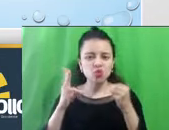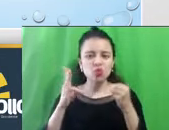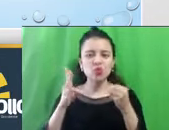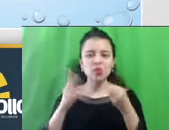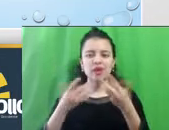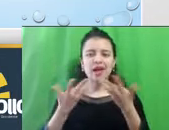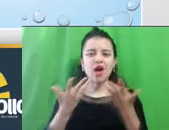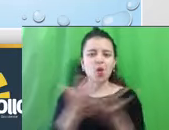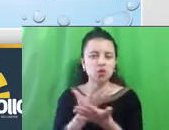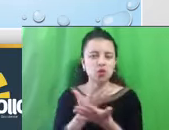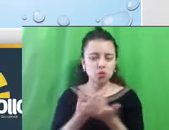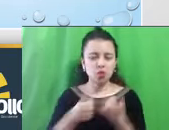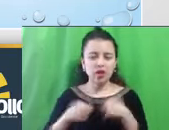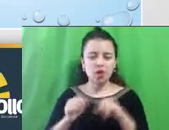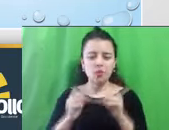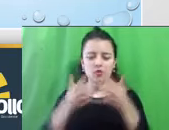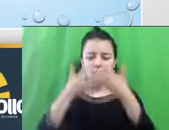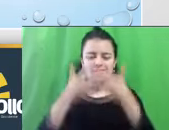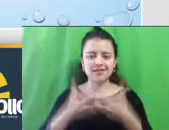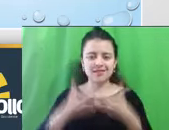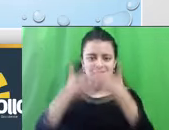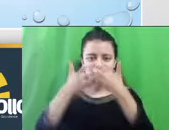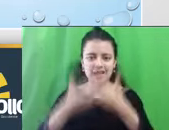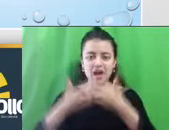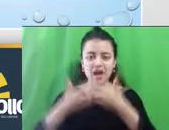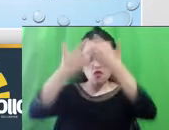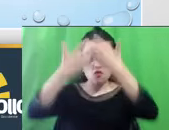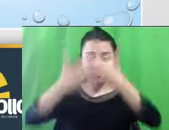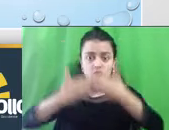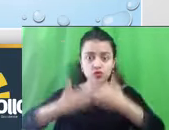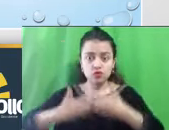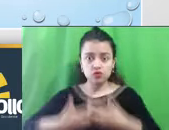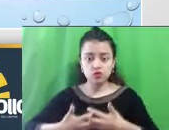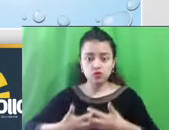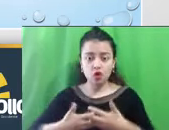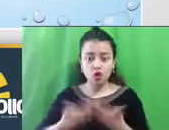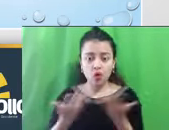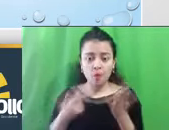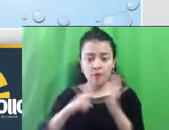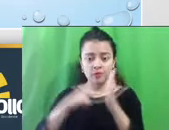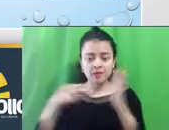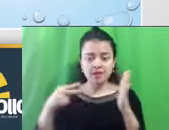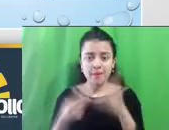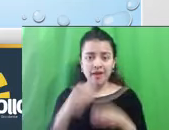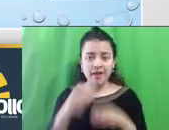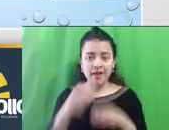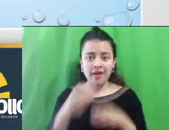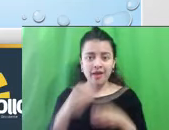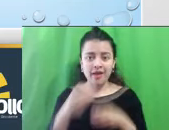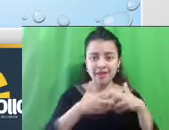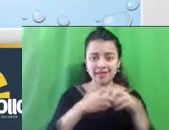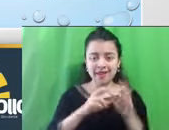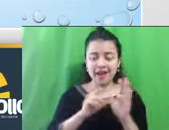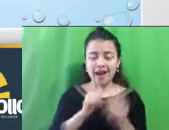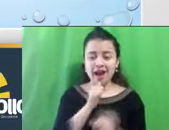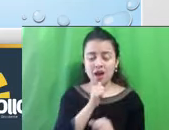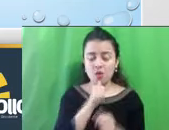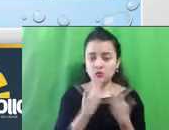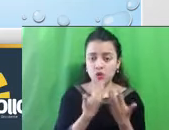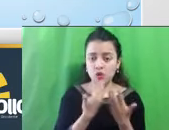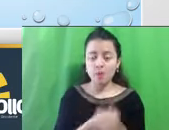empresa. La infraestructura que nosotros tenemos en la empresa Aguas de Facatativá consta de